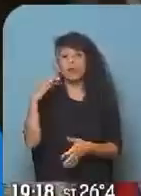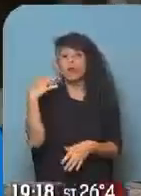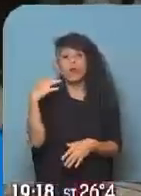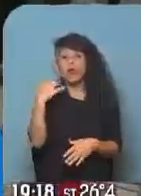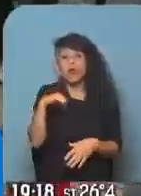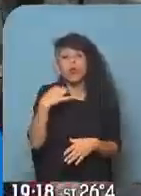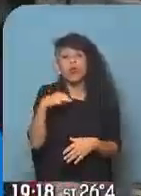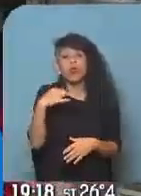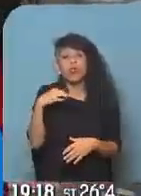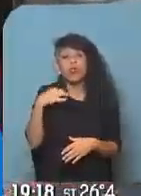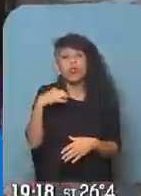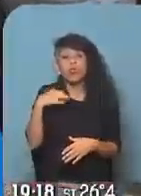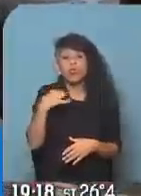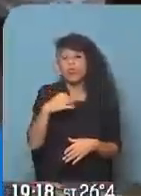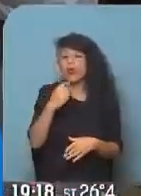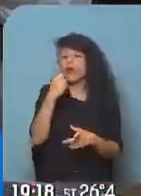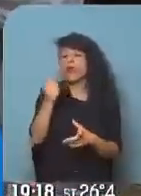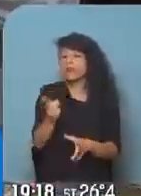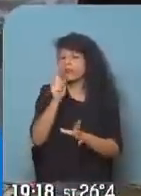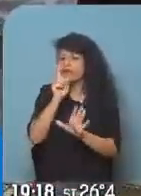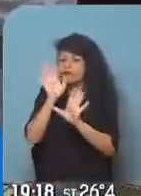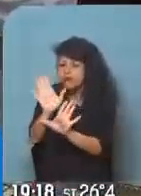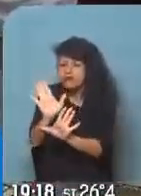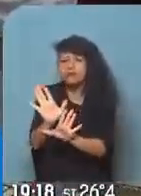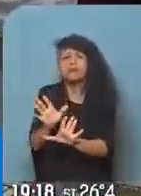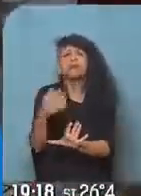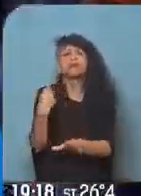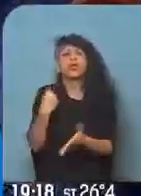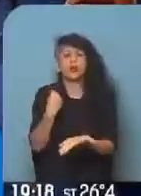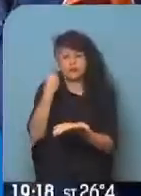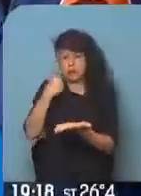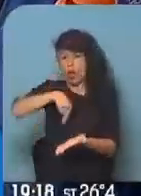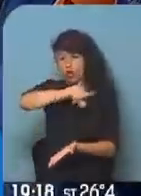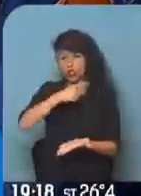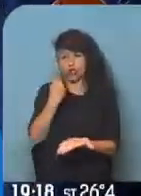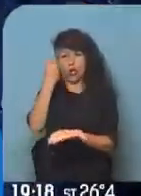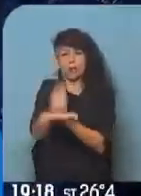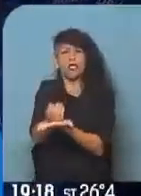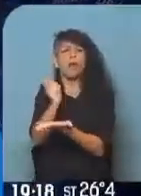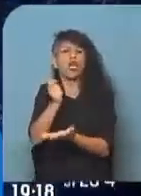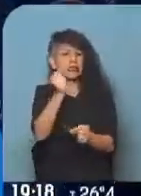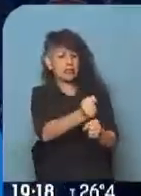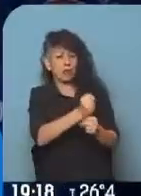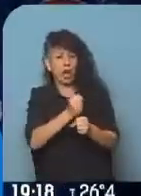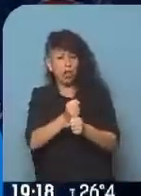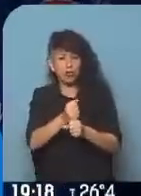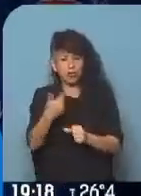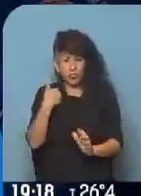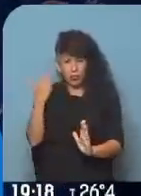hoy podemos tener la representatividad de un sector de los trabajadores. ¿Me voy a jugar?